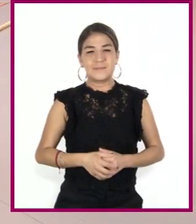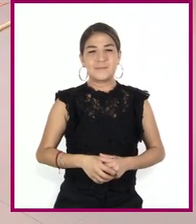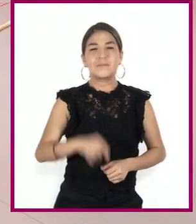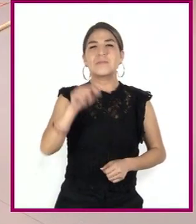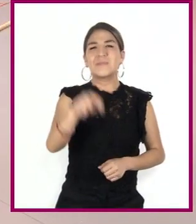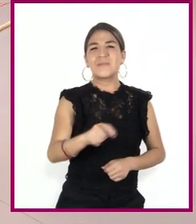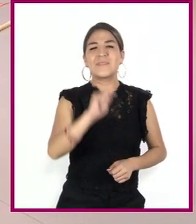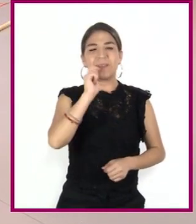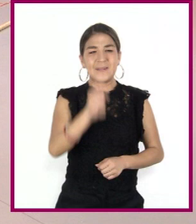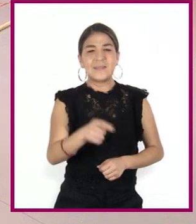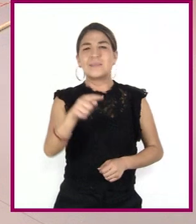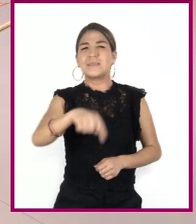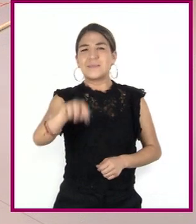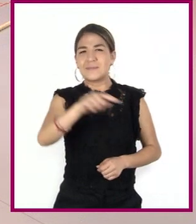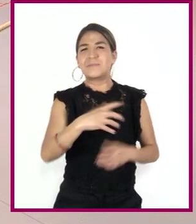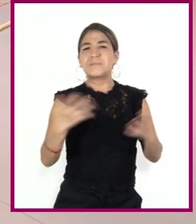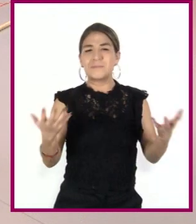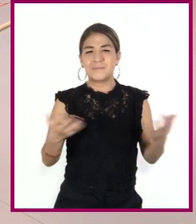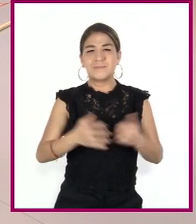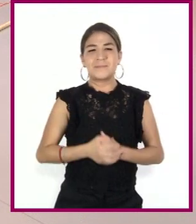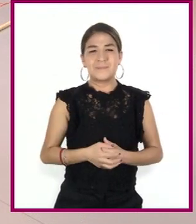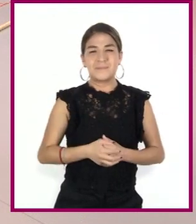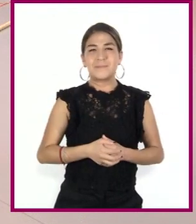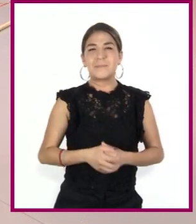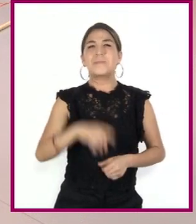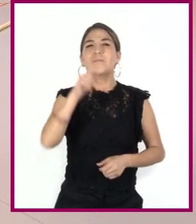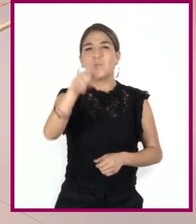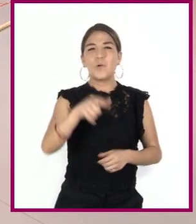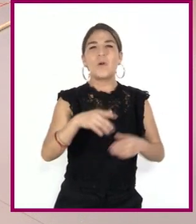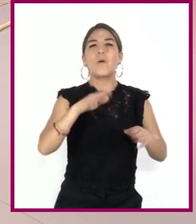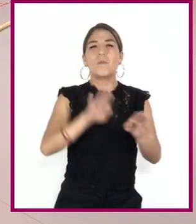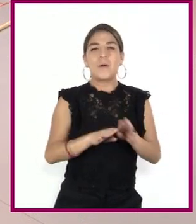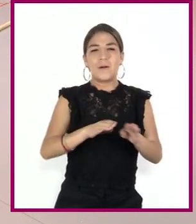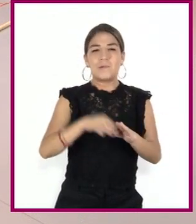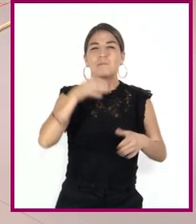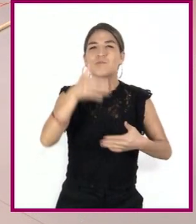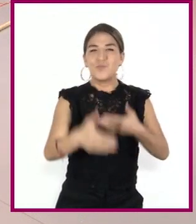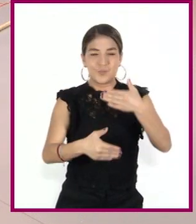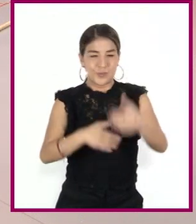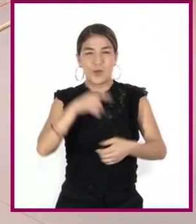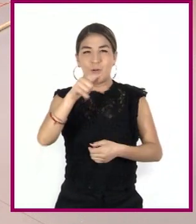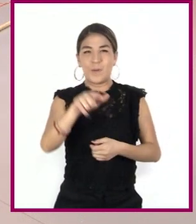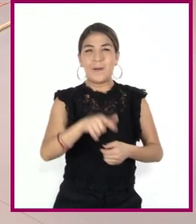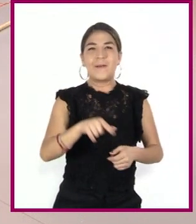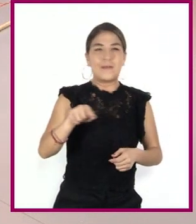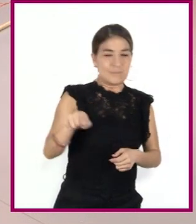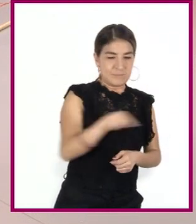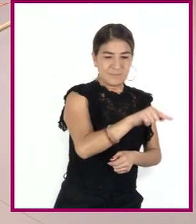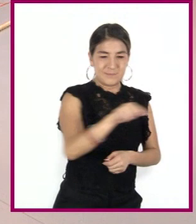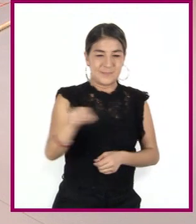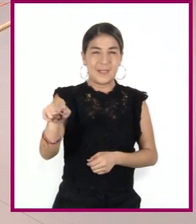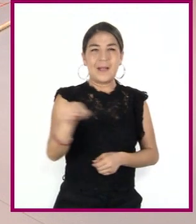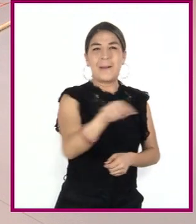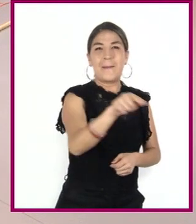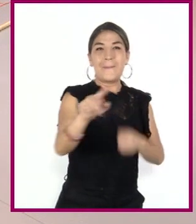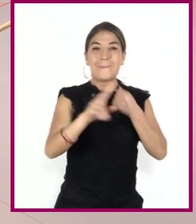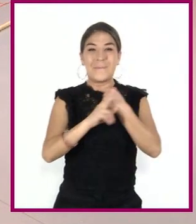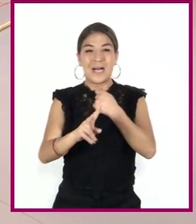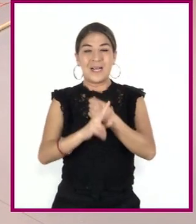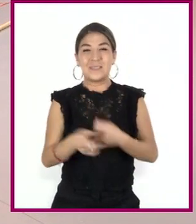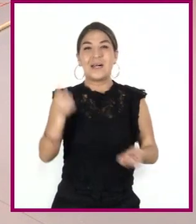con esto, ¿qué van a hacer? Van a avanzar entre los vasos en zigzag,